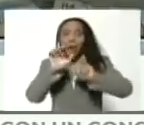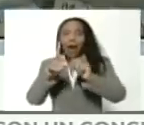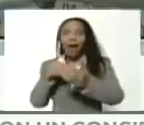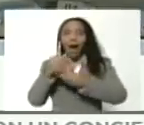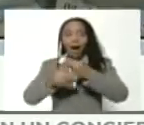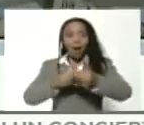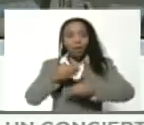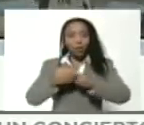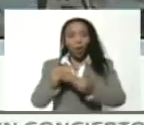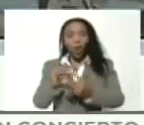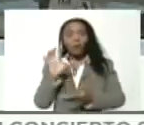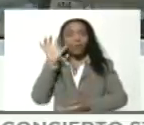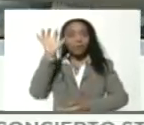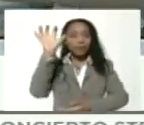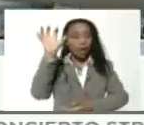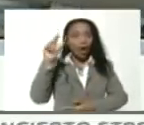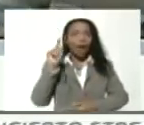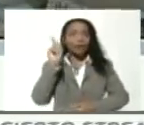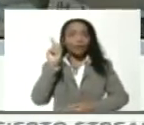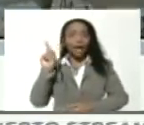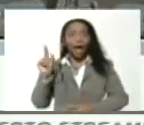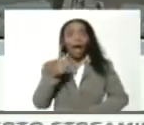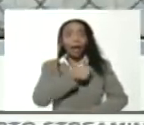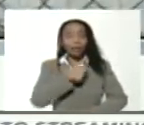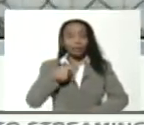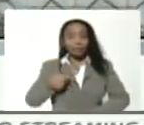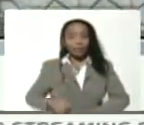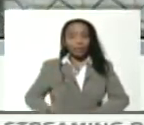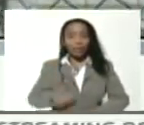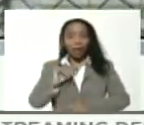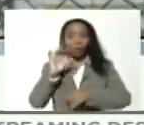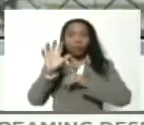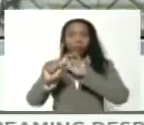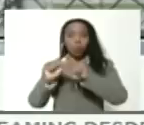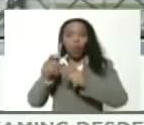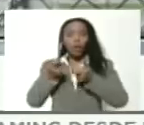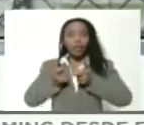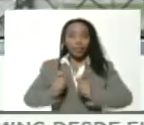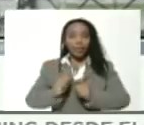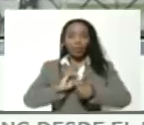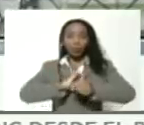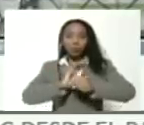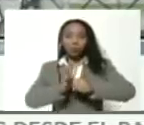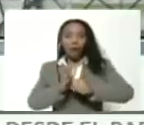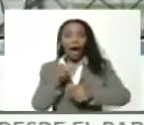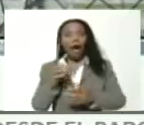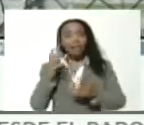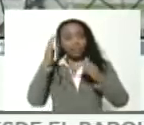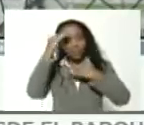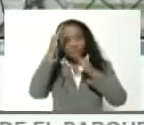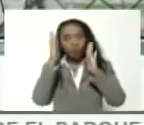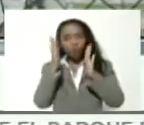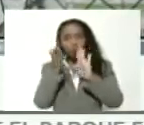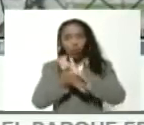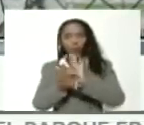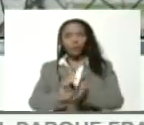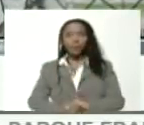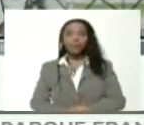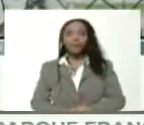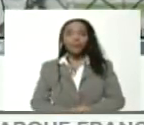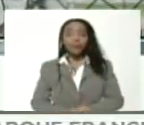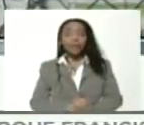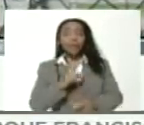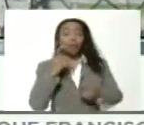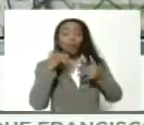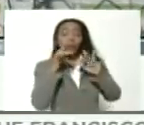venezolano en la República Popular China para los tratamientos y la atención del COVID-19. Canciller, recientemente pues ataques